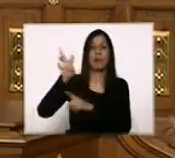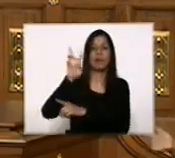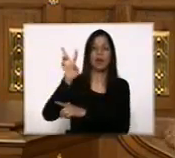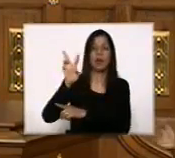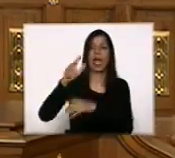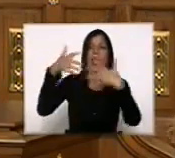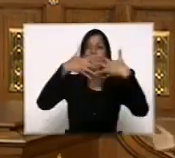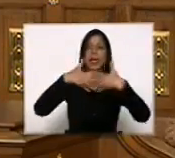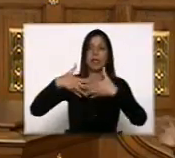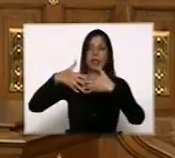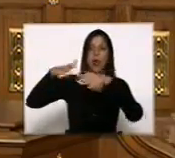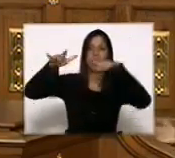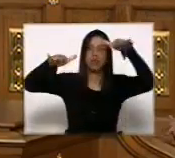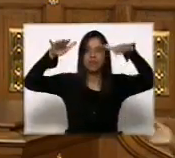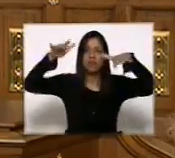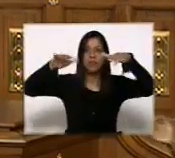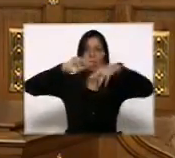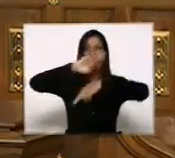nunca.